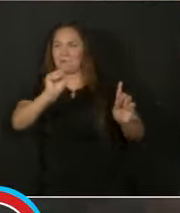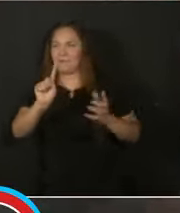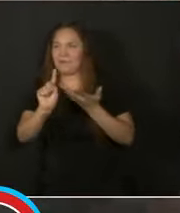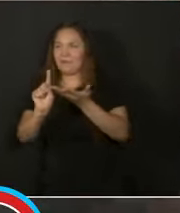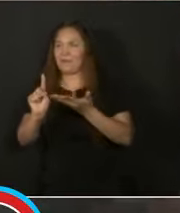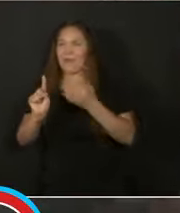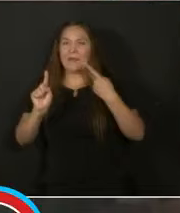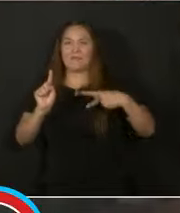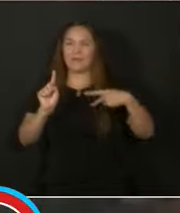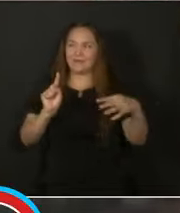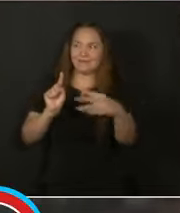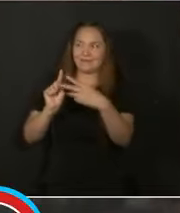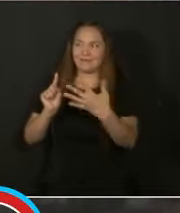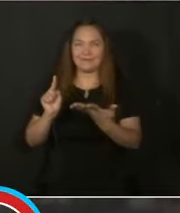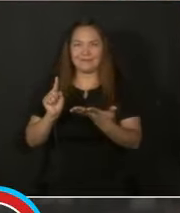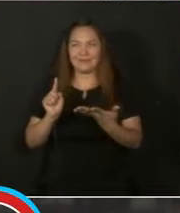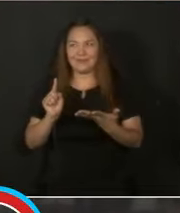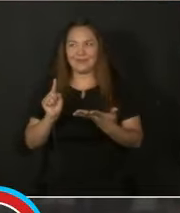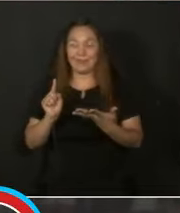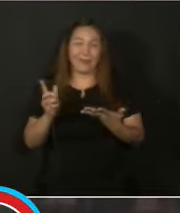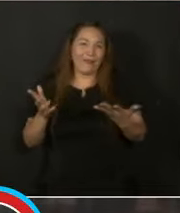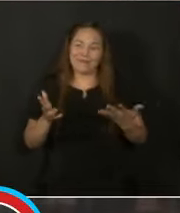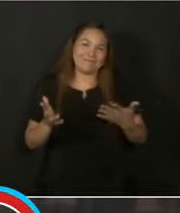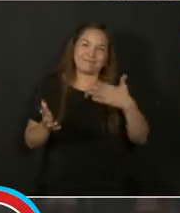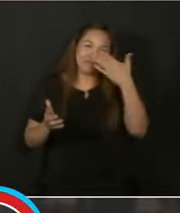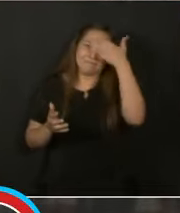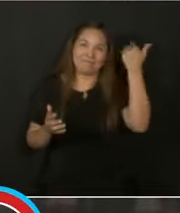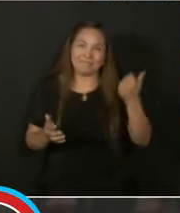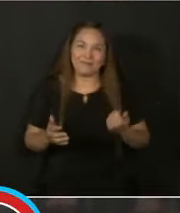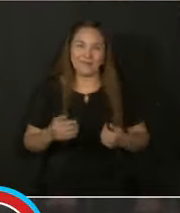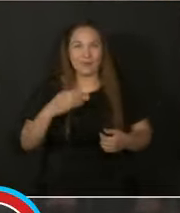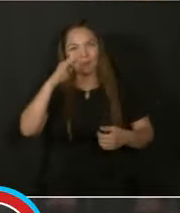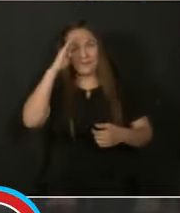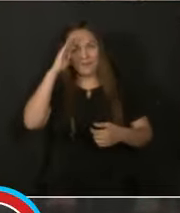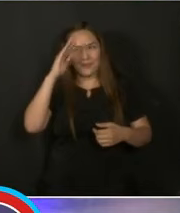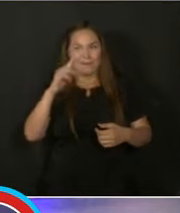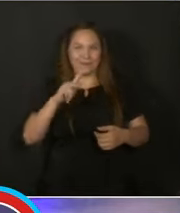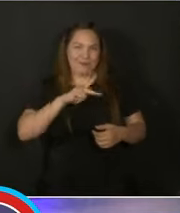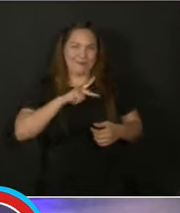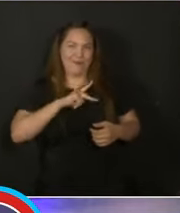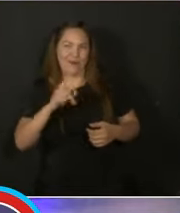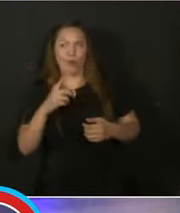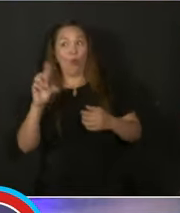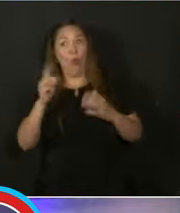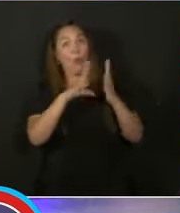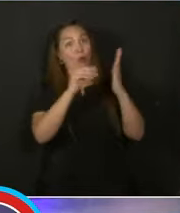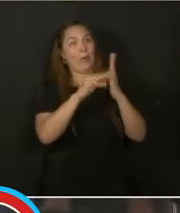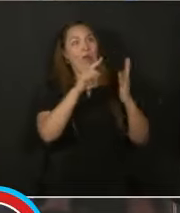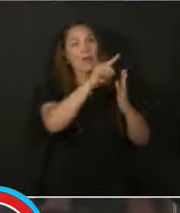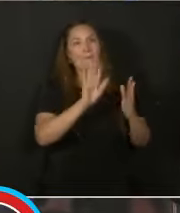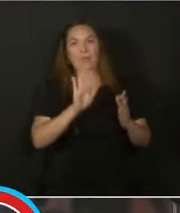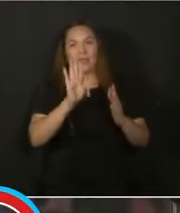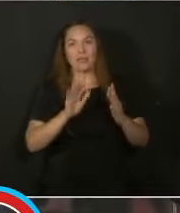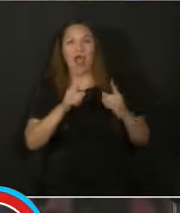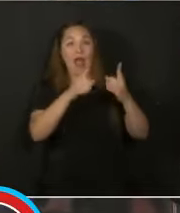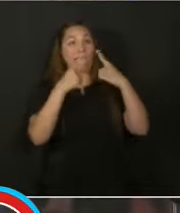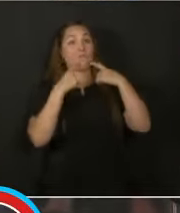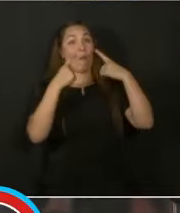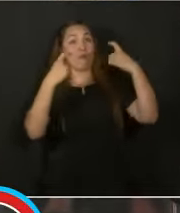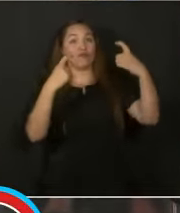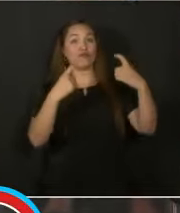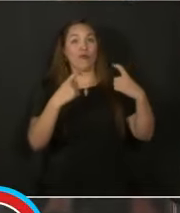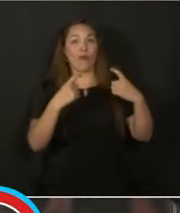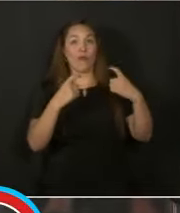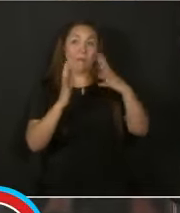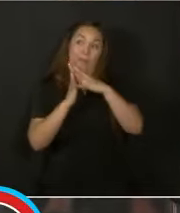ventaja o alguno por ejemplo que seas para él que sea famoso paquete completo y él desea que